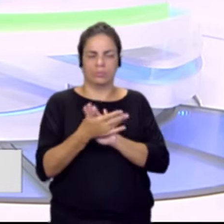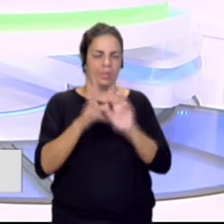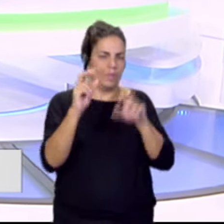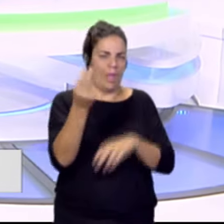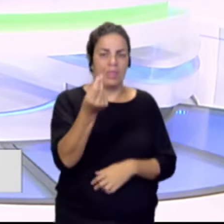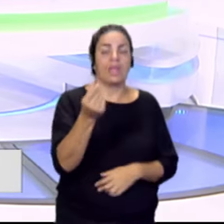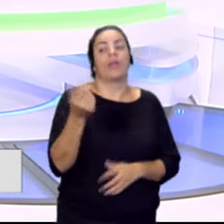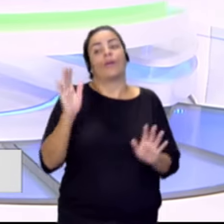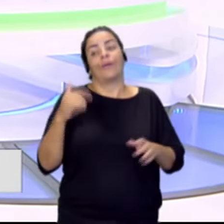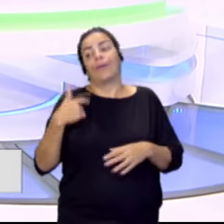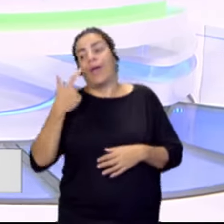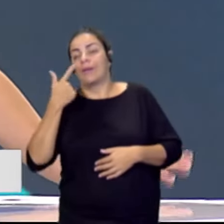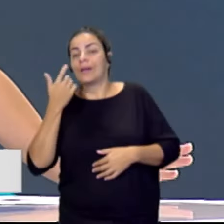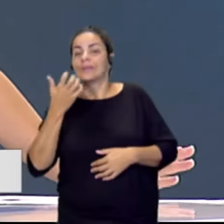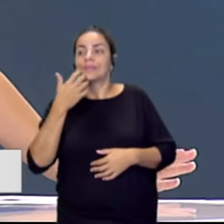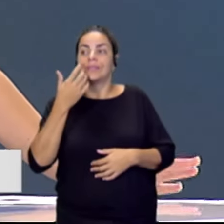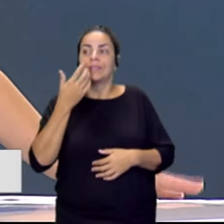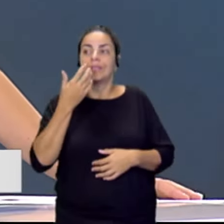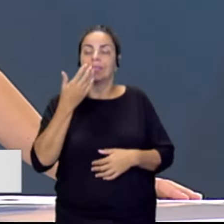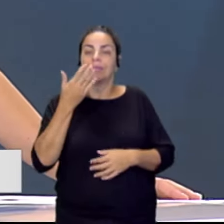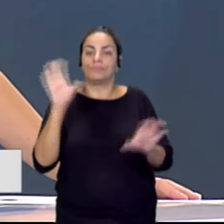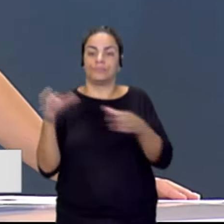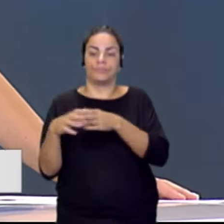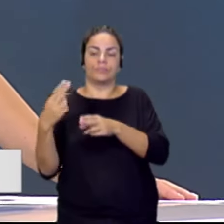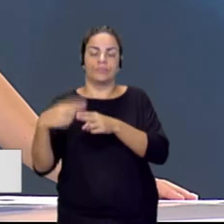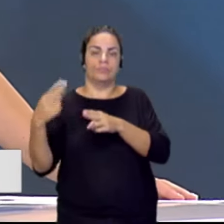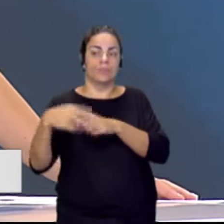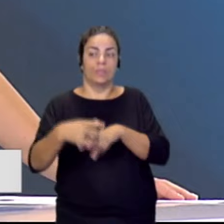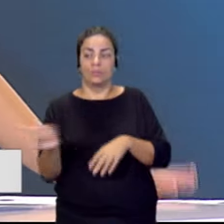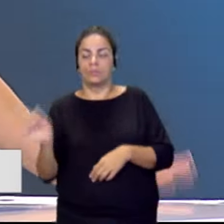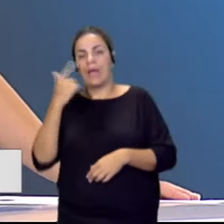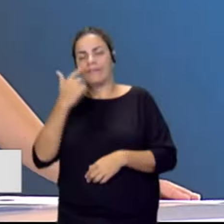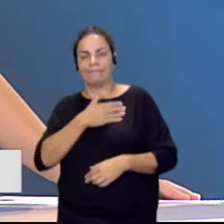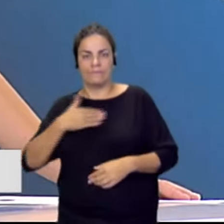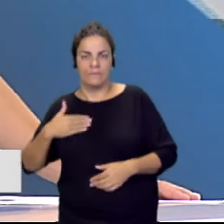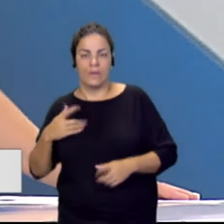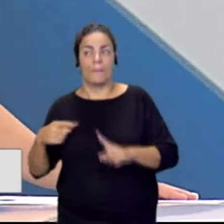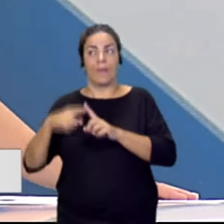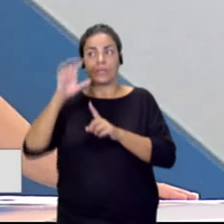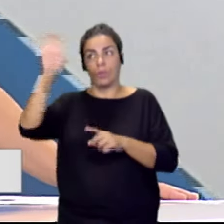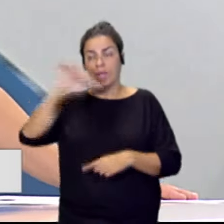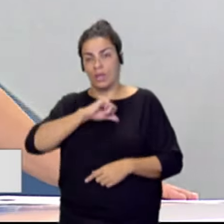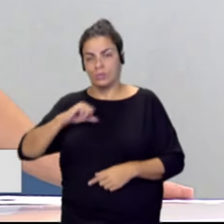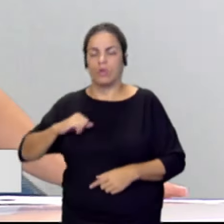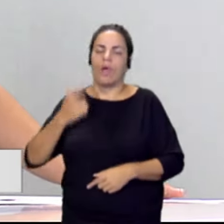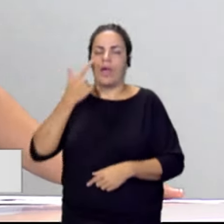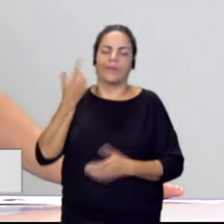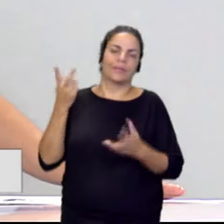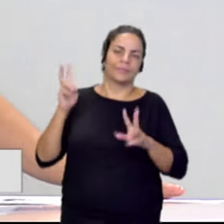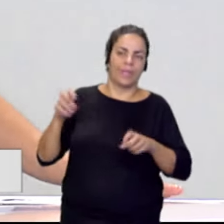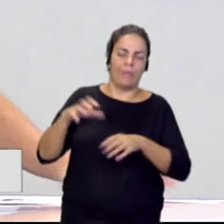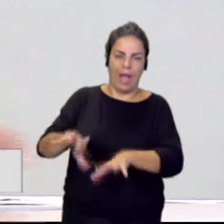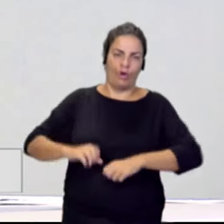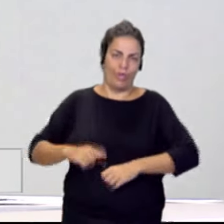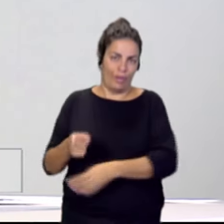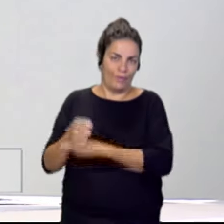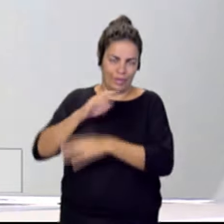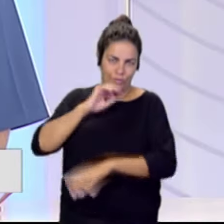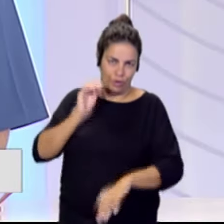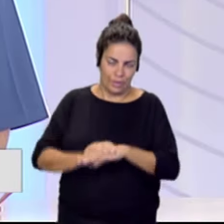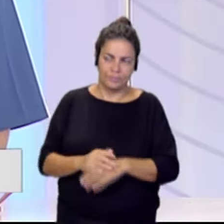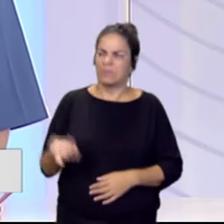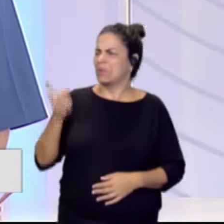por parte de los distintos partidos políticos y, bueno, de las comunidades autónomas para que la acogida sea obligatoria. Pero llama la atención lo que decía Silvia de